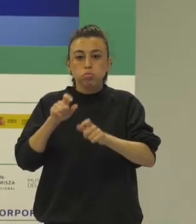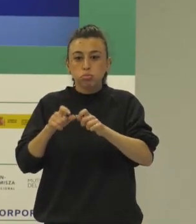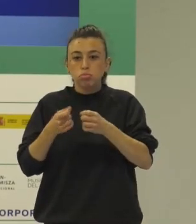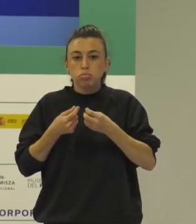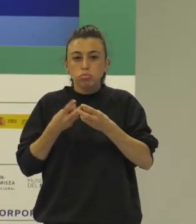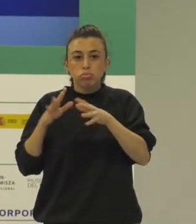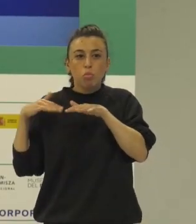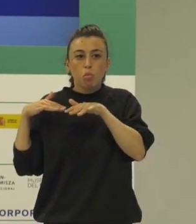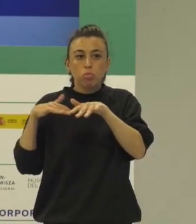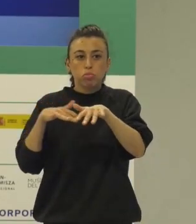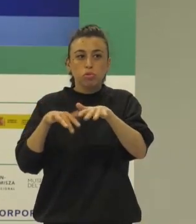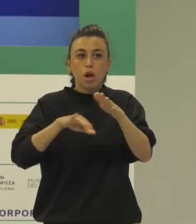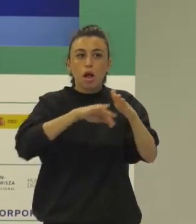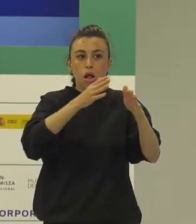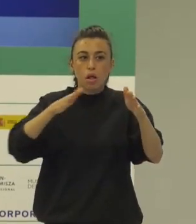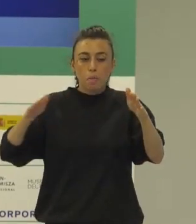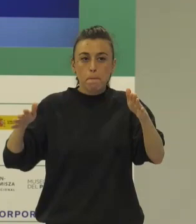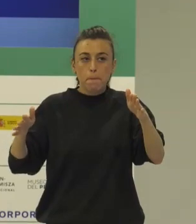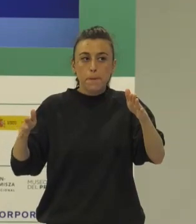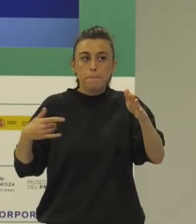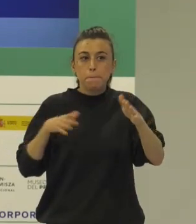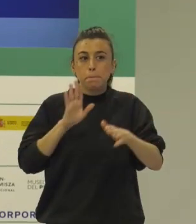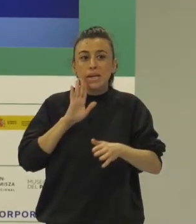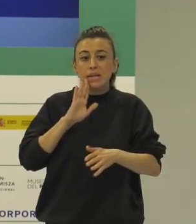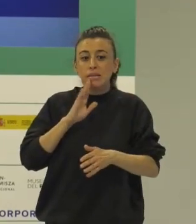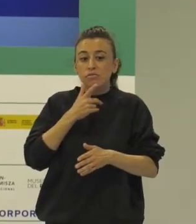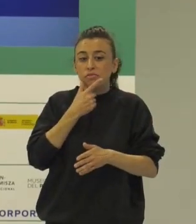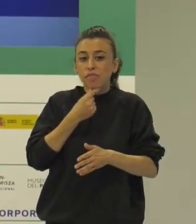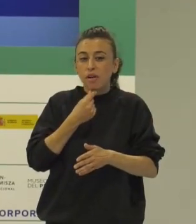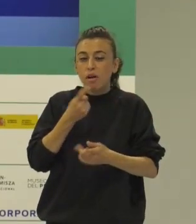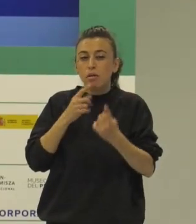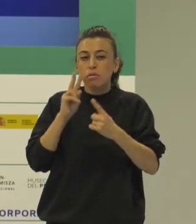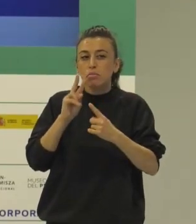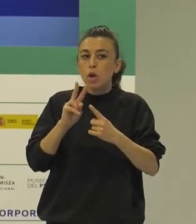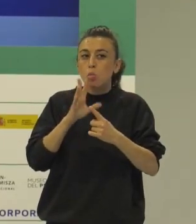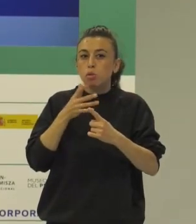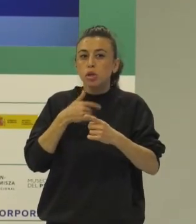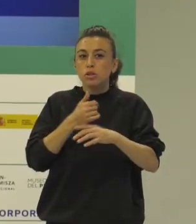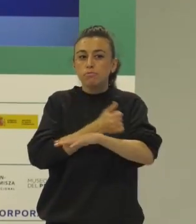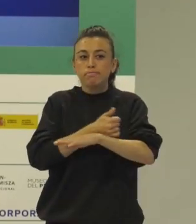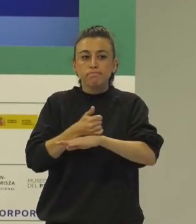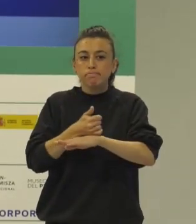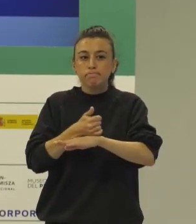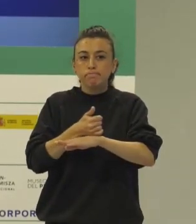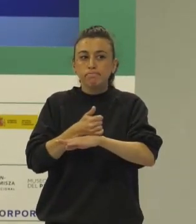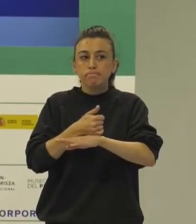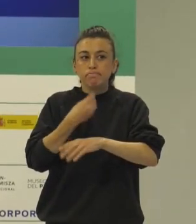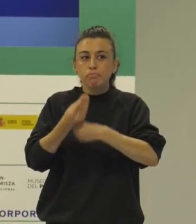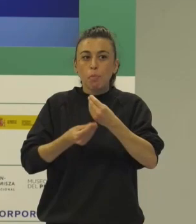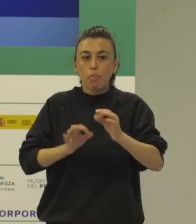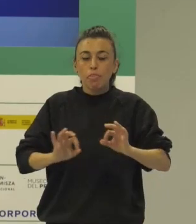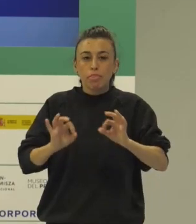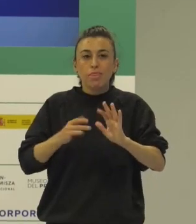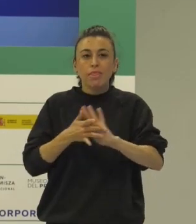esa digamos, pasividad que a veces se ve, que el pueblo no reacciona, significa es simplemente